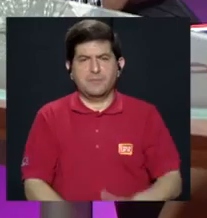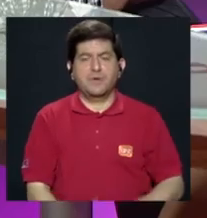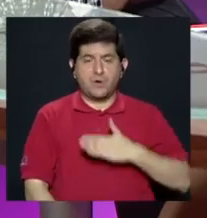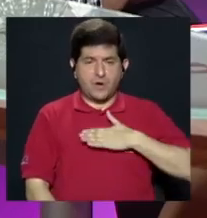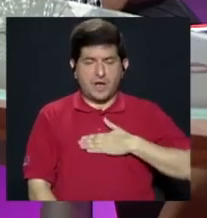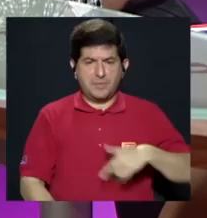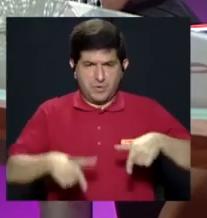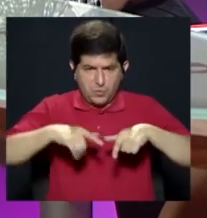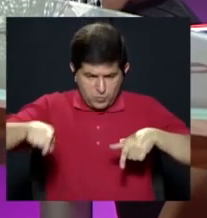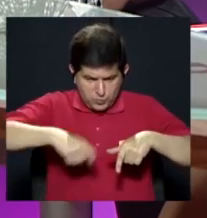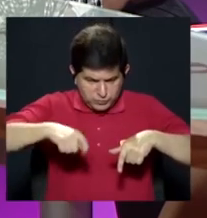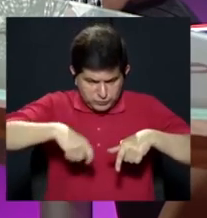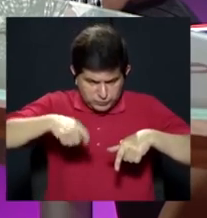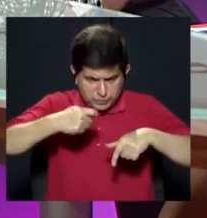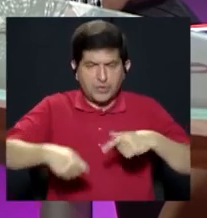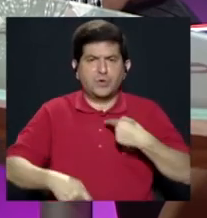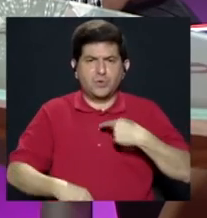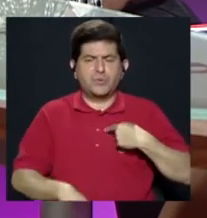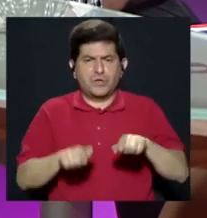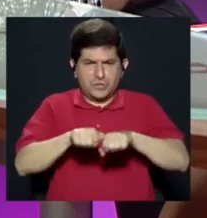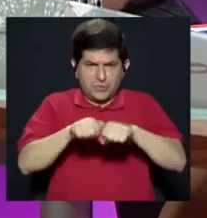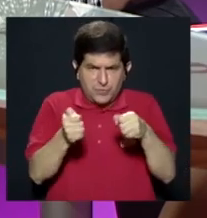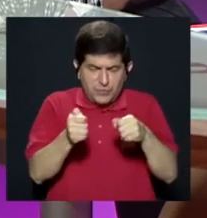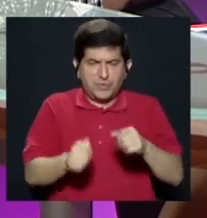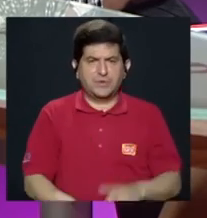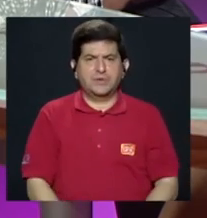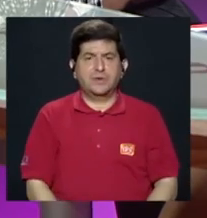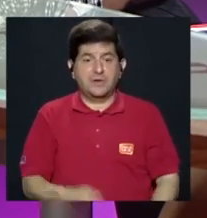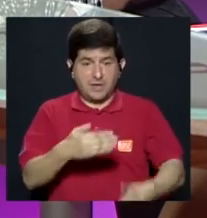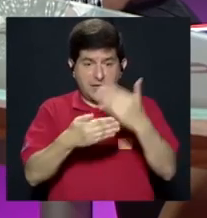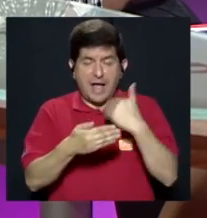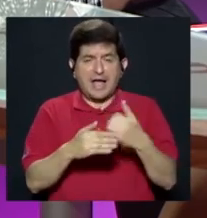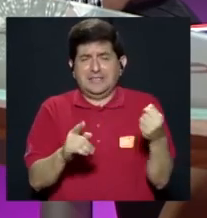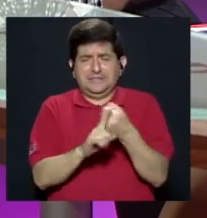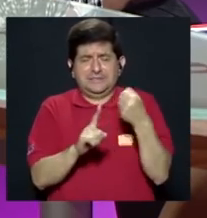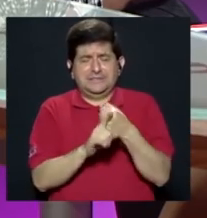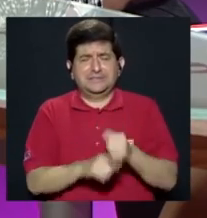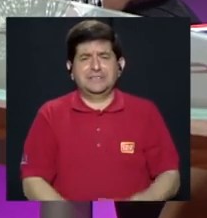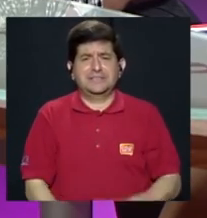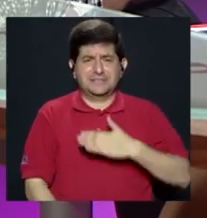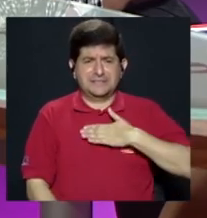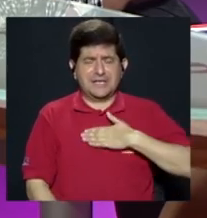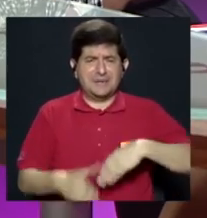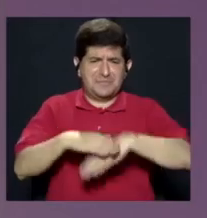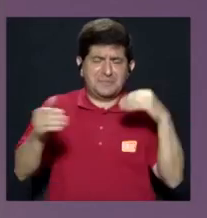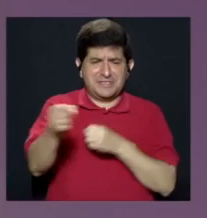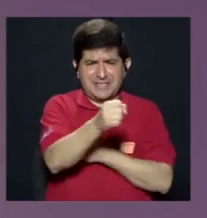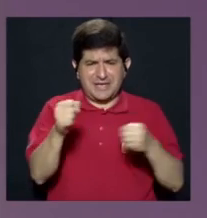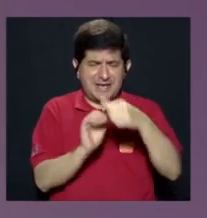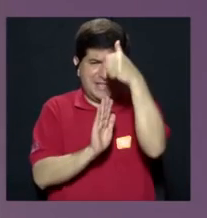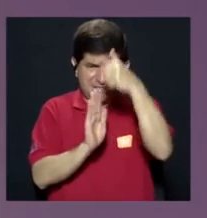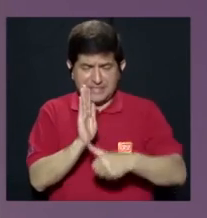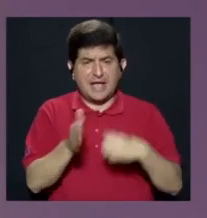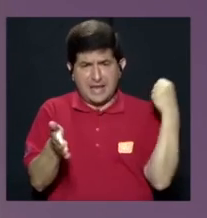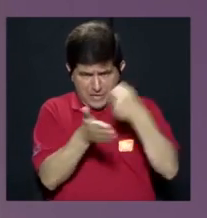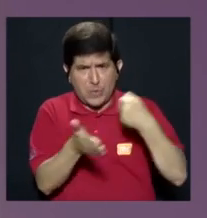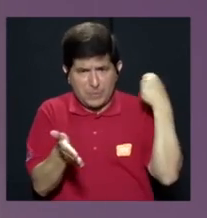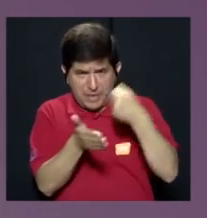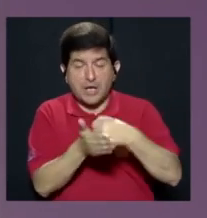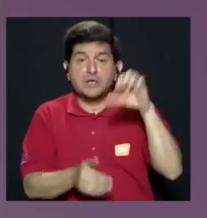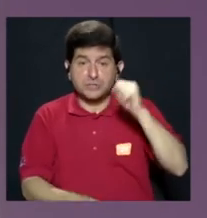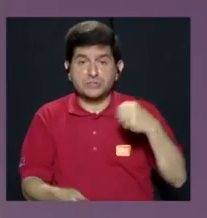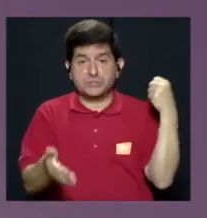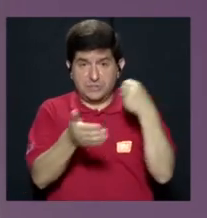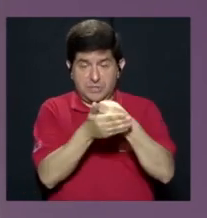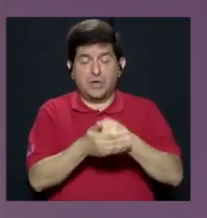cosen el útero porque llego rasgada, antes de eso me violentan horrible, me pegan, me echan de la sala de cirugías. ¿Le pegan? Sí, me pegaron un